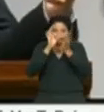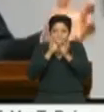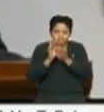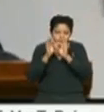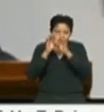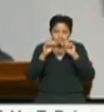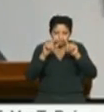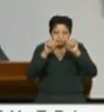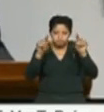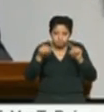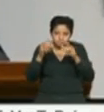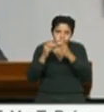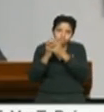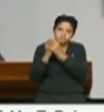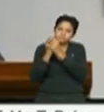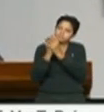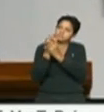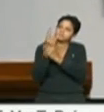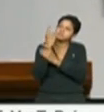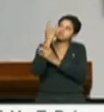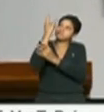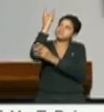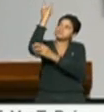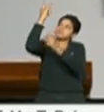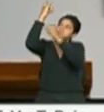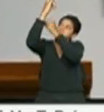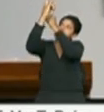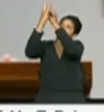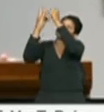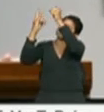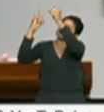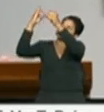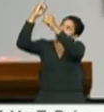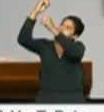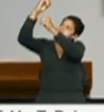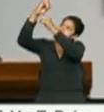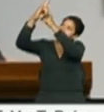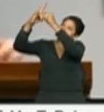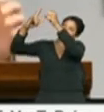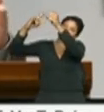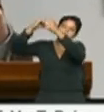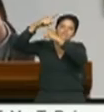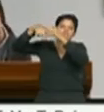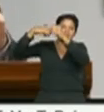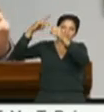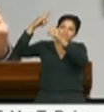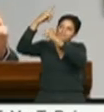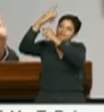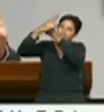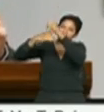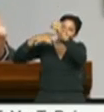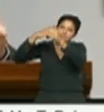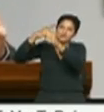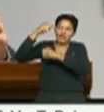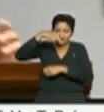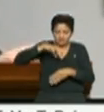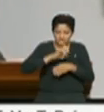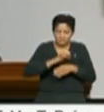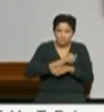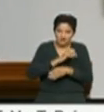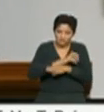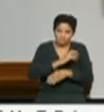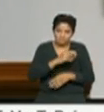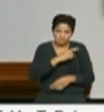la fabricación de un satélite ecuatoriano hecho de forma mancomunada entre la Universidad del Suroeste de